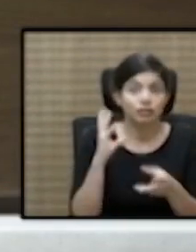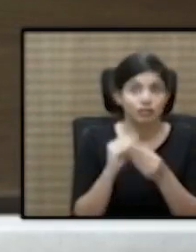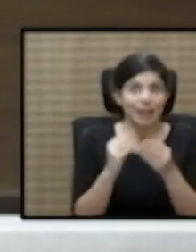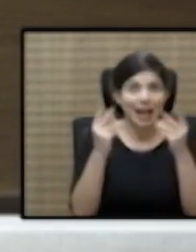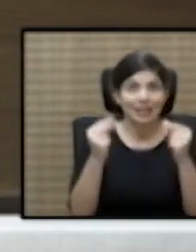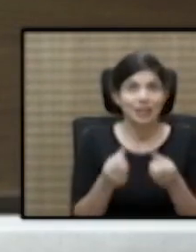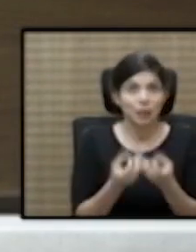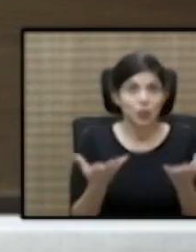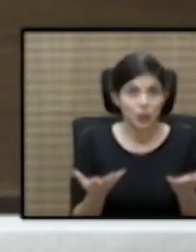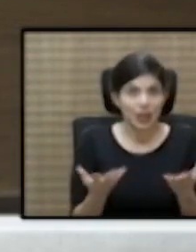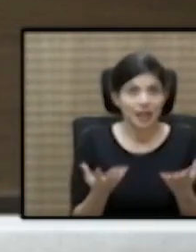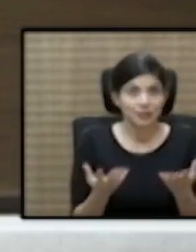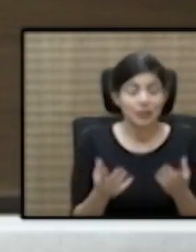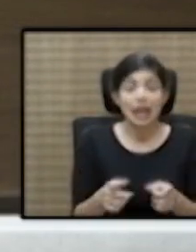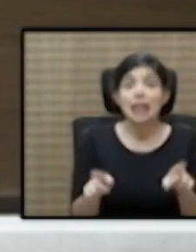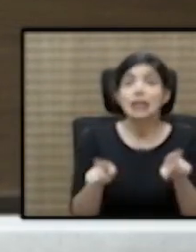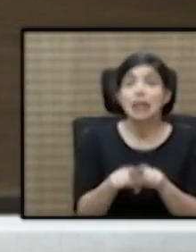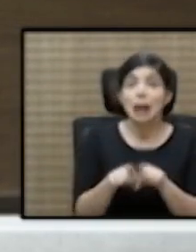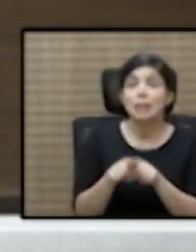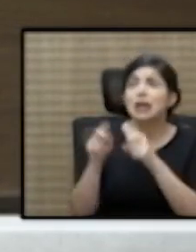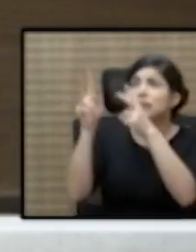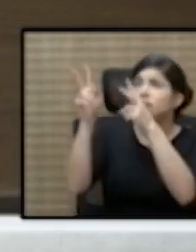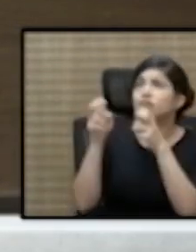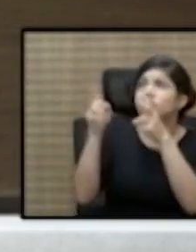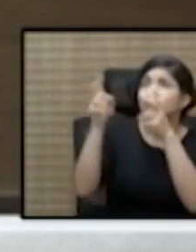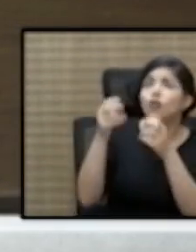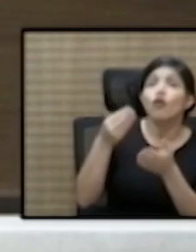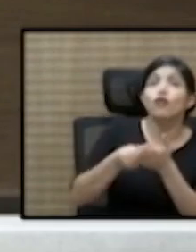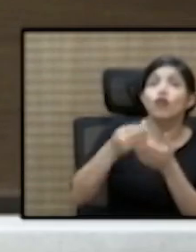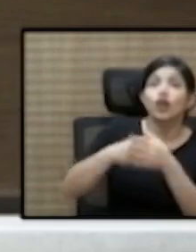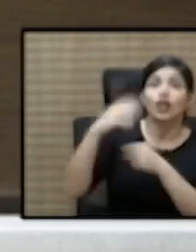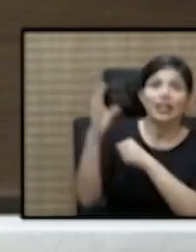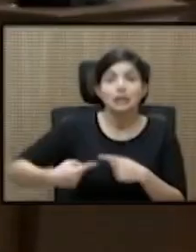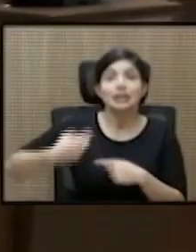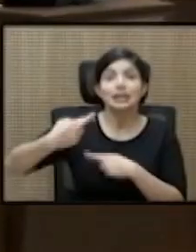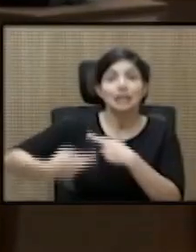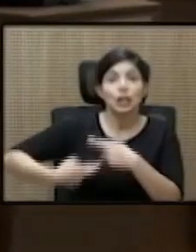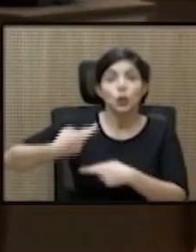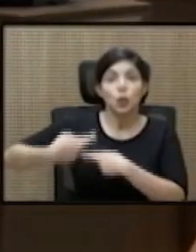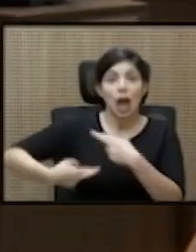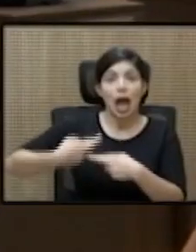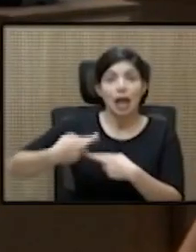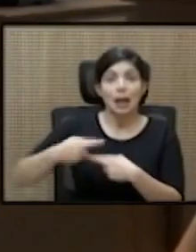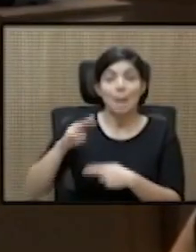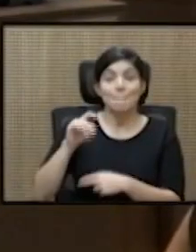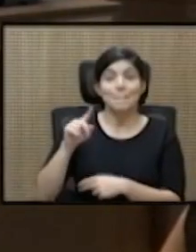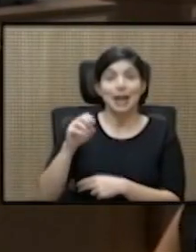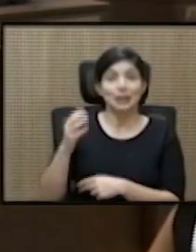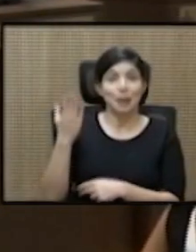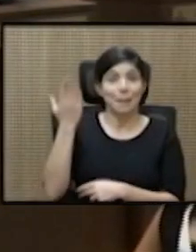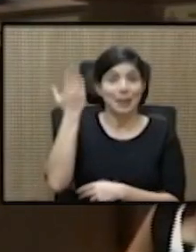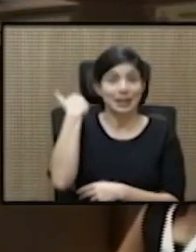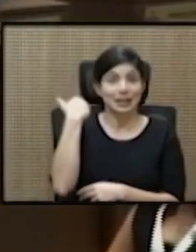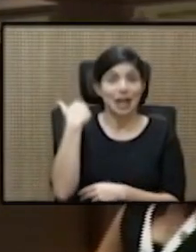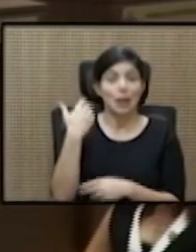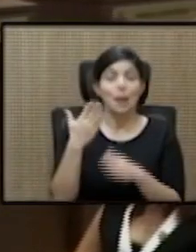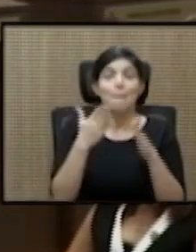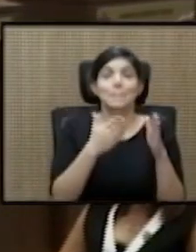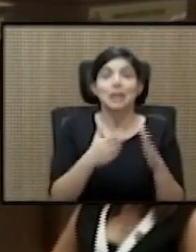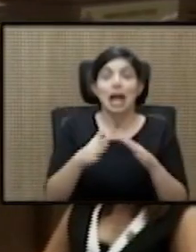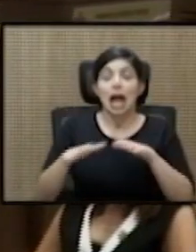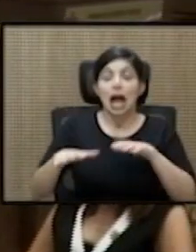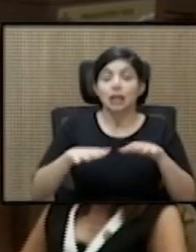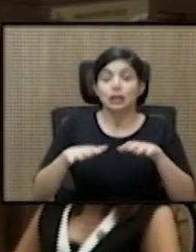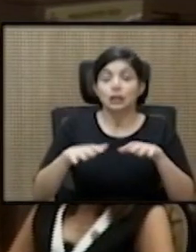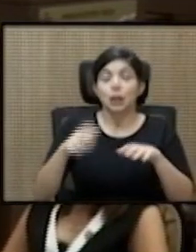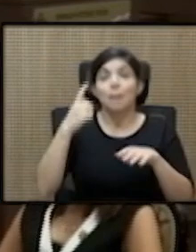También continuamos atrayendo inversión extranjera pese a la crisis sanitaria. En esta rendición de cuentas, el mandatario destacó el tema